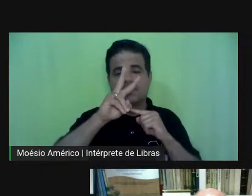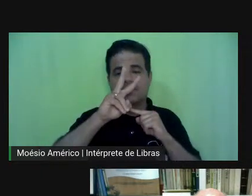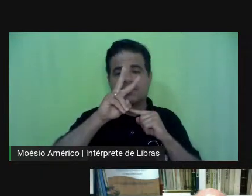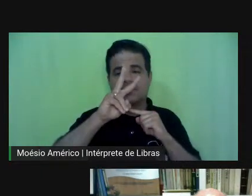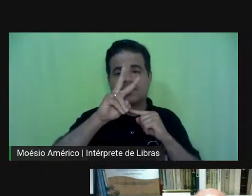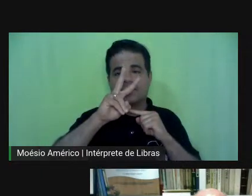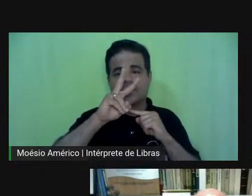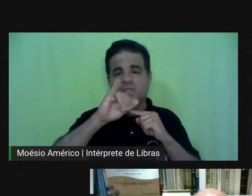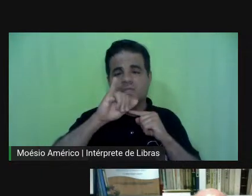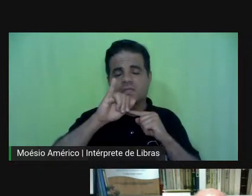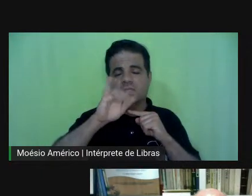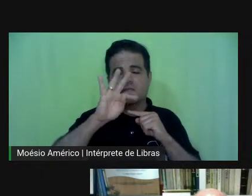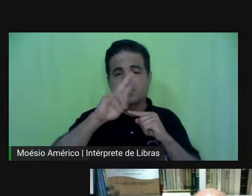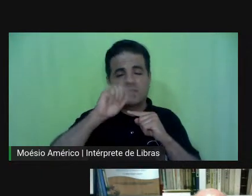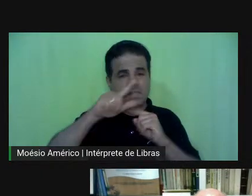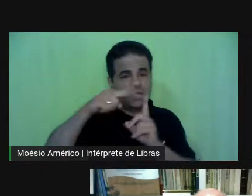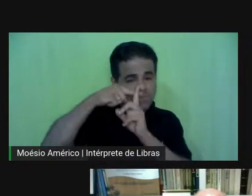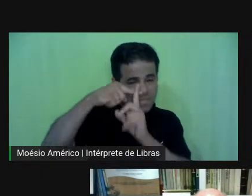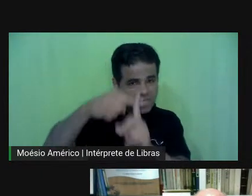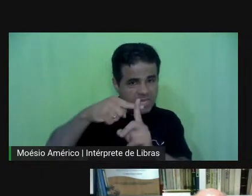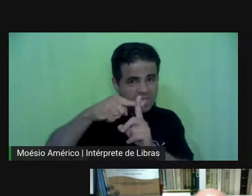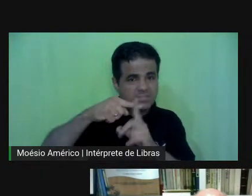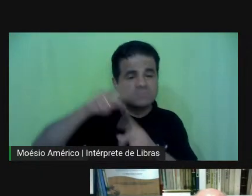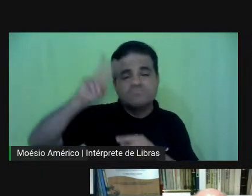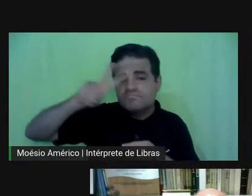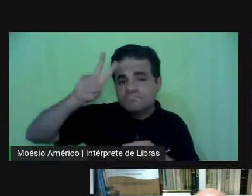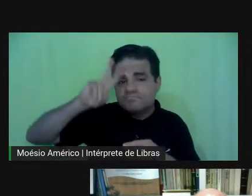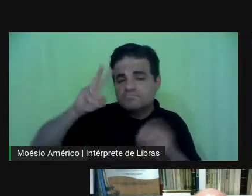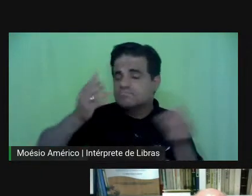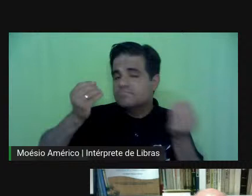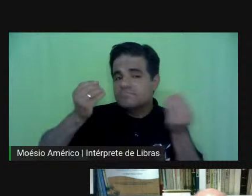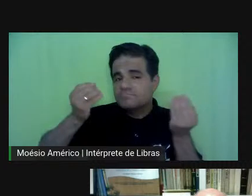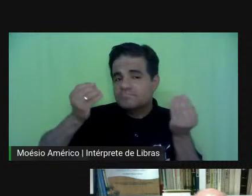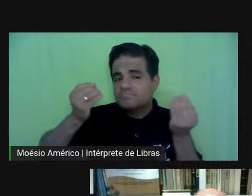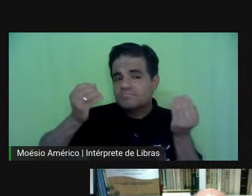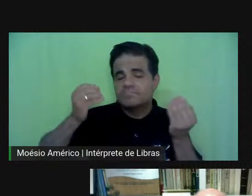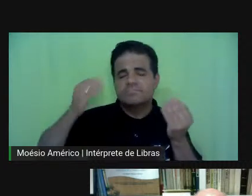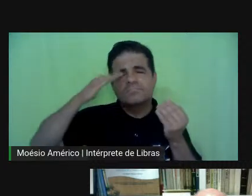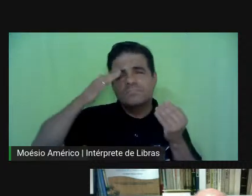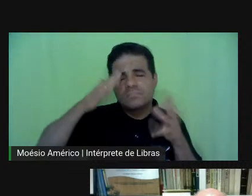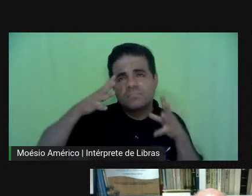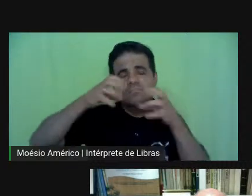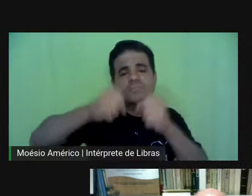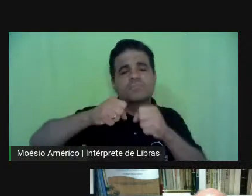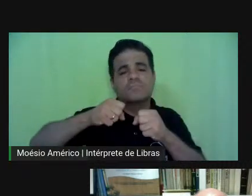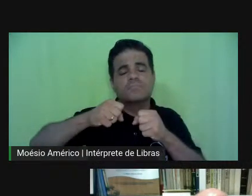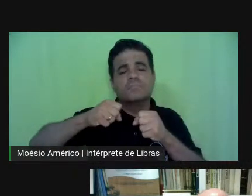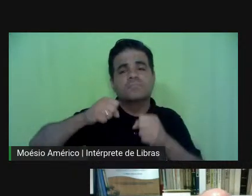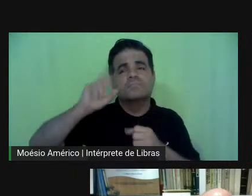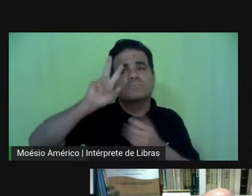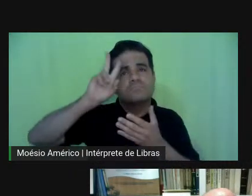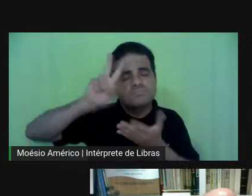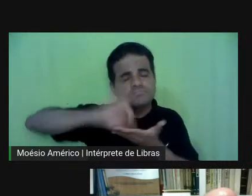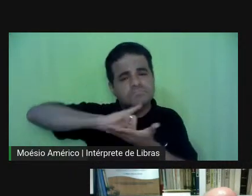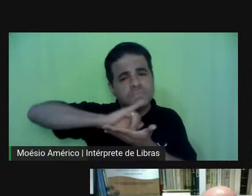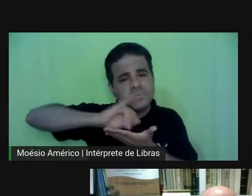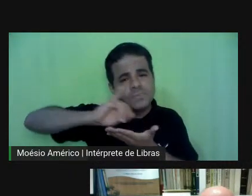en esta historia algo que ver con aprensión primordial de realidad